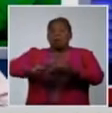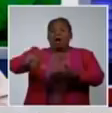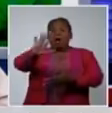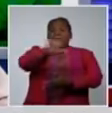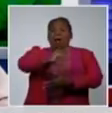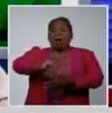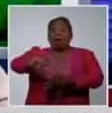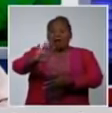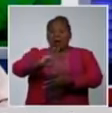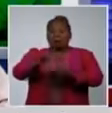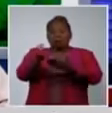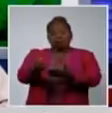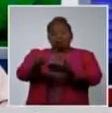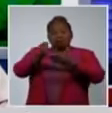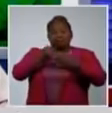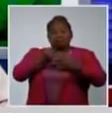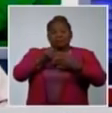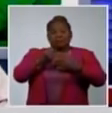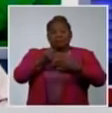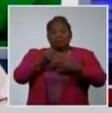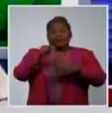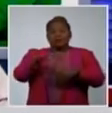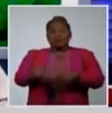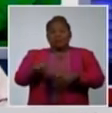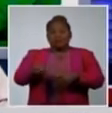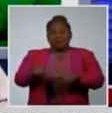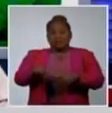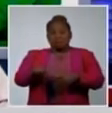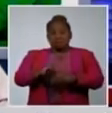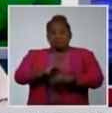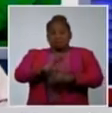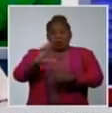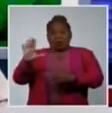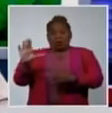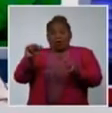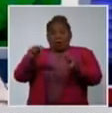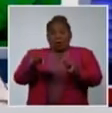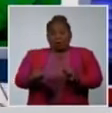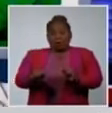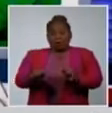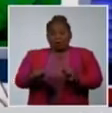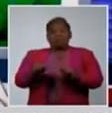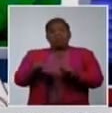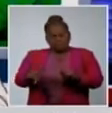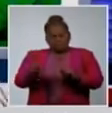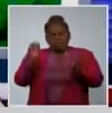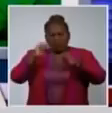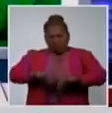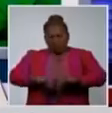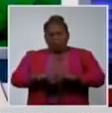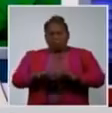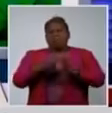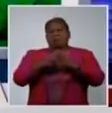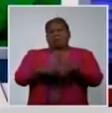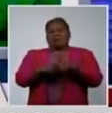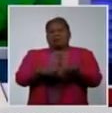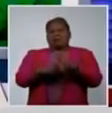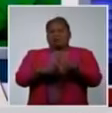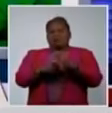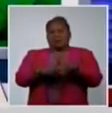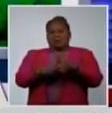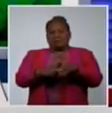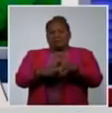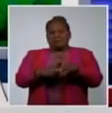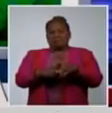logrado actualizar la madrugada pues van a resolverlo pero tiene que continuar con